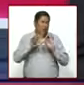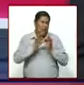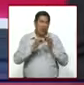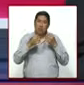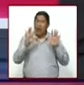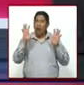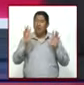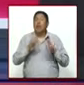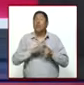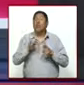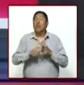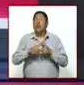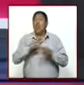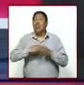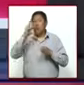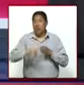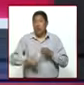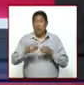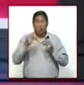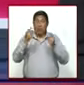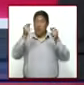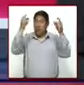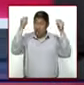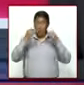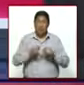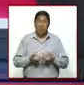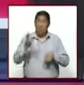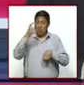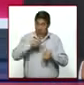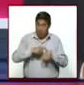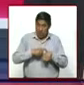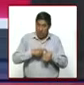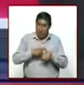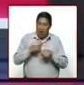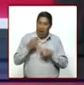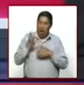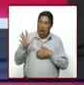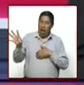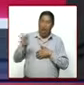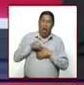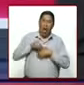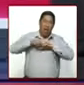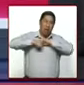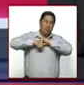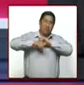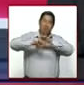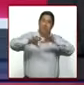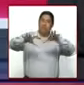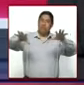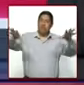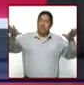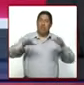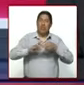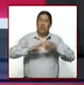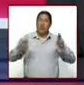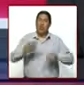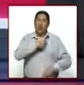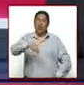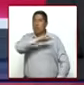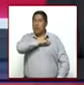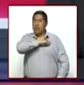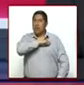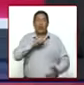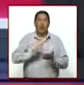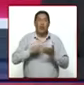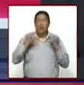resultados. Tras los resultados prometedores en pruebas iniciales, se prevé que esta tecnología se expanda a más centros de salud en la región.